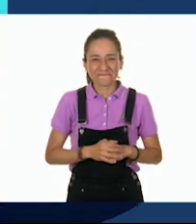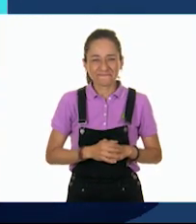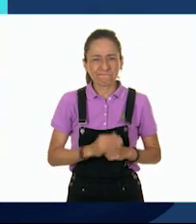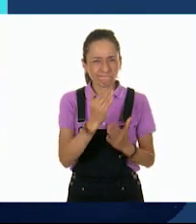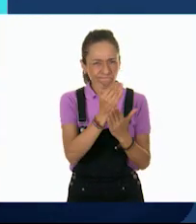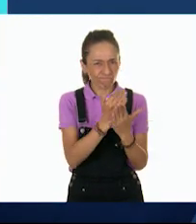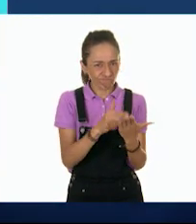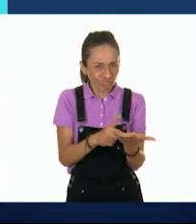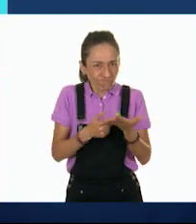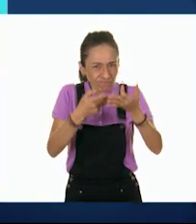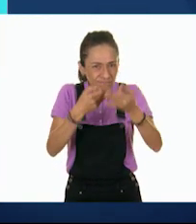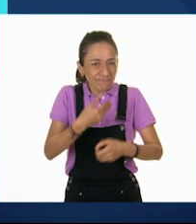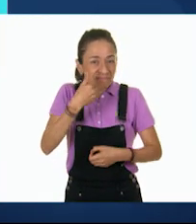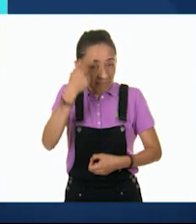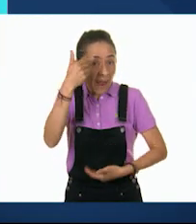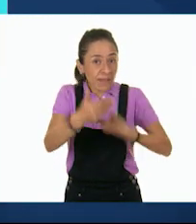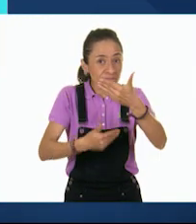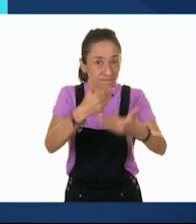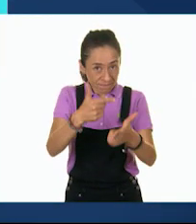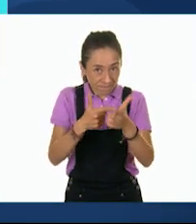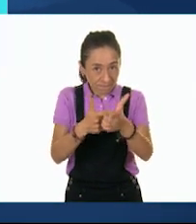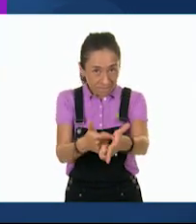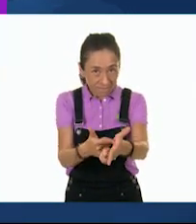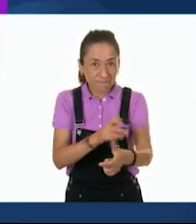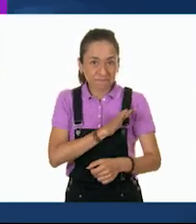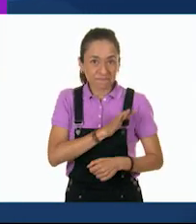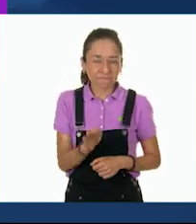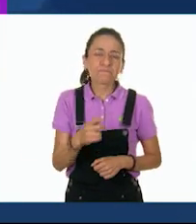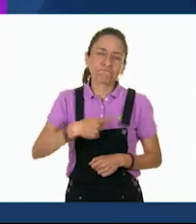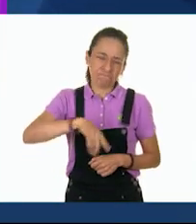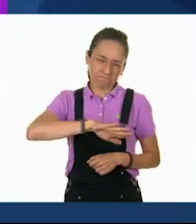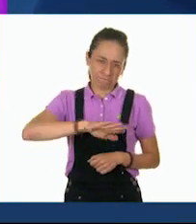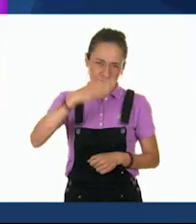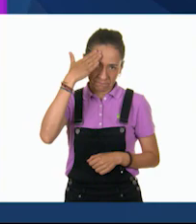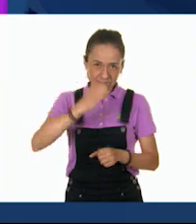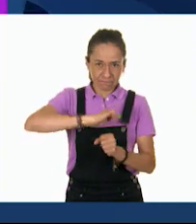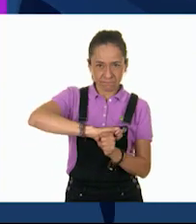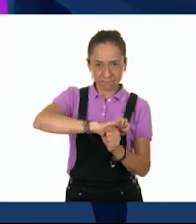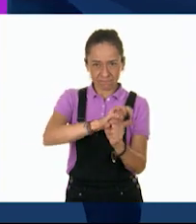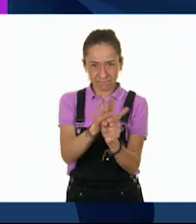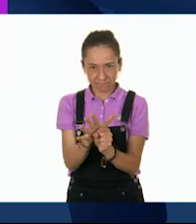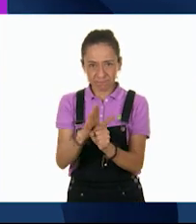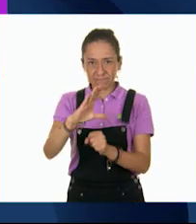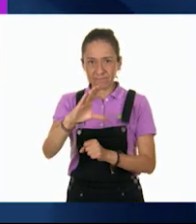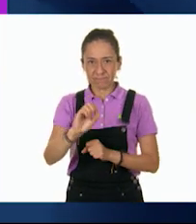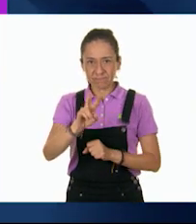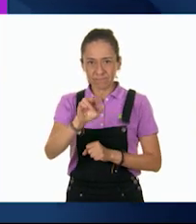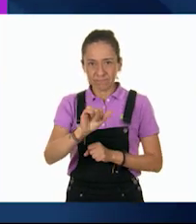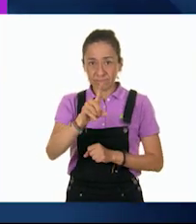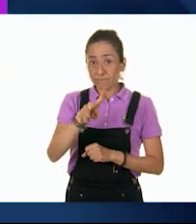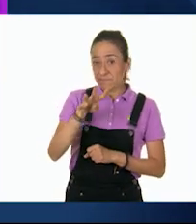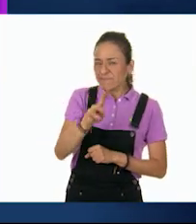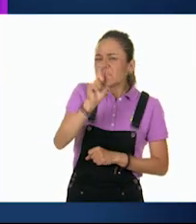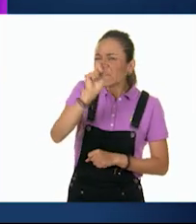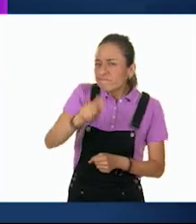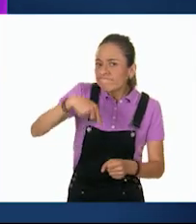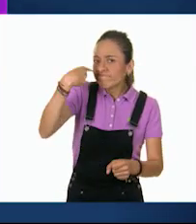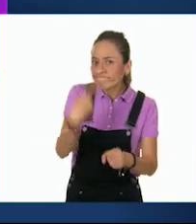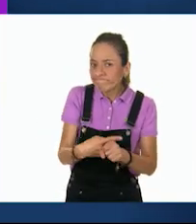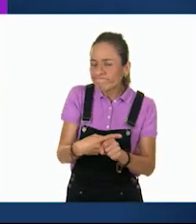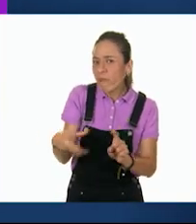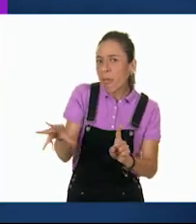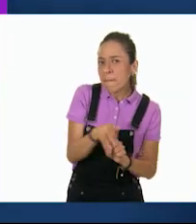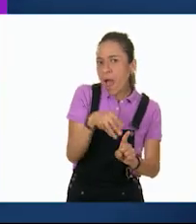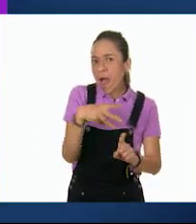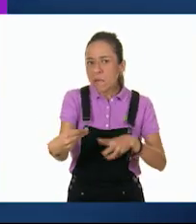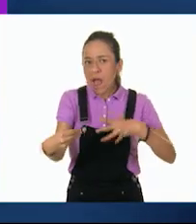Buenas prácticas para seguir adelante. Como todos sabemos, la COVID-19 es una enfermedad que se contagia muy fácilmente entre las